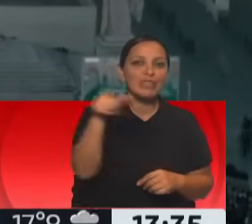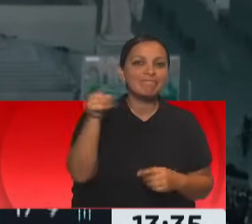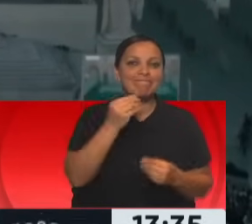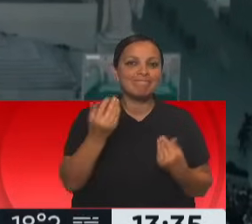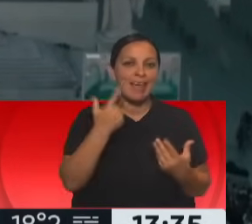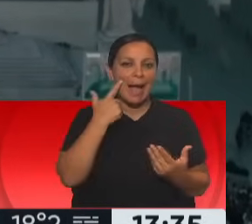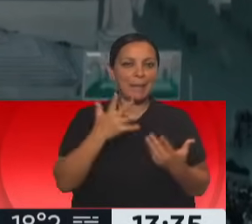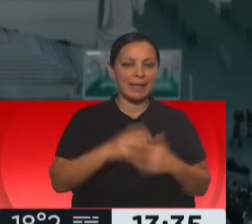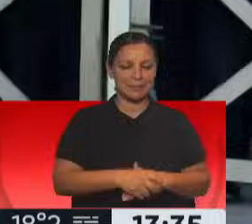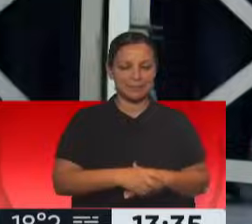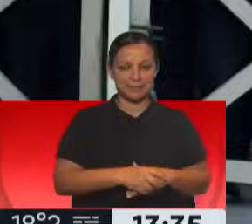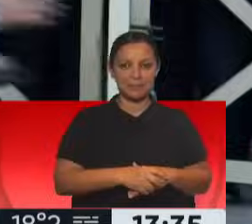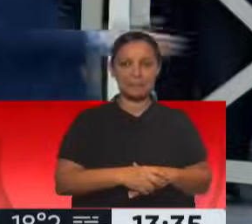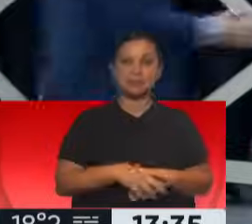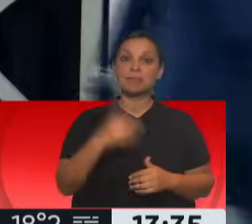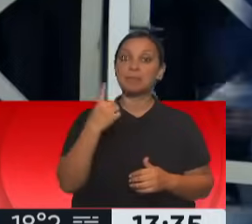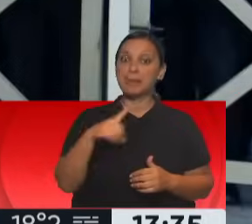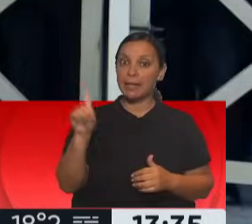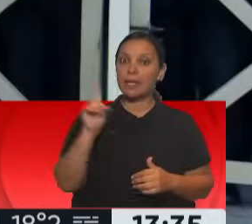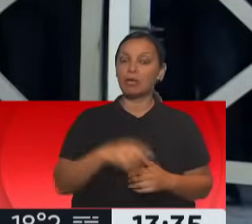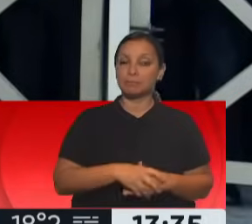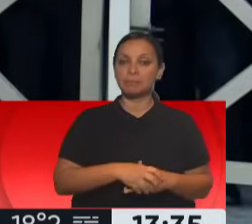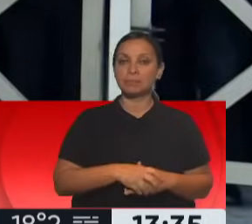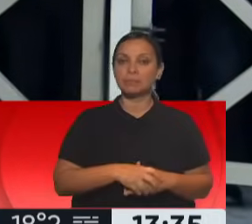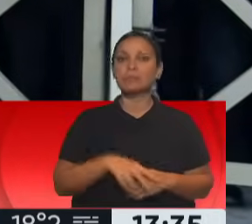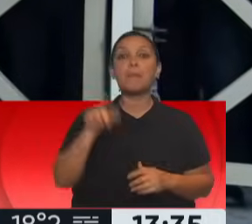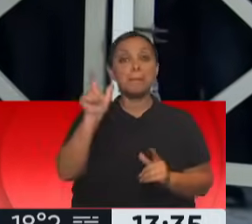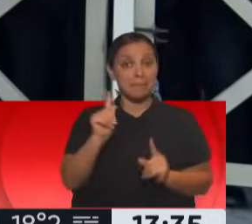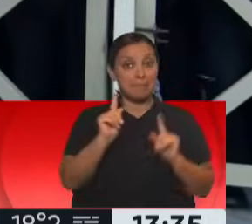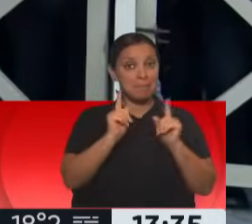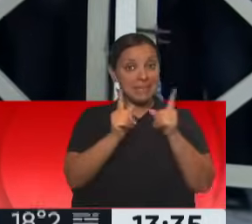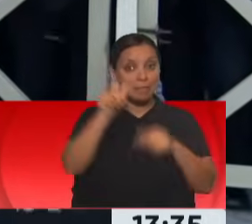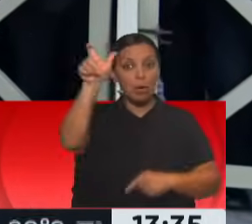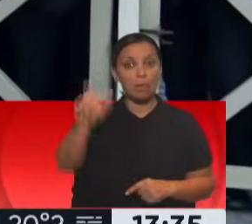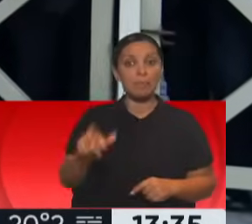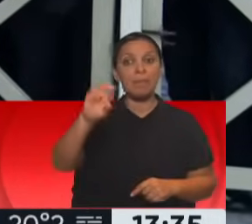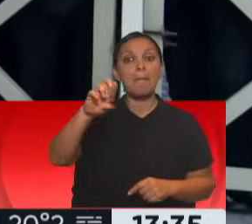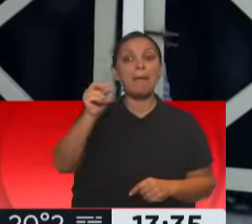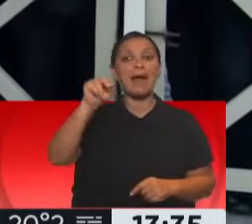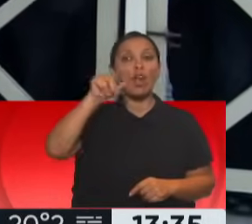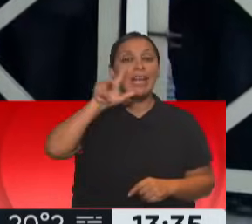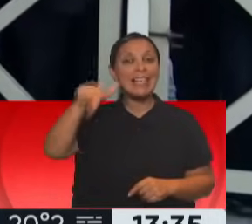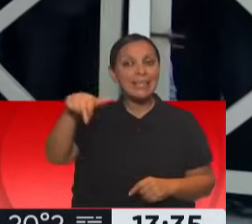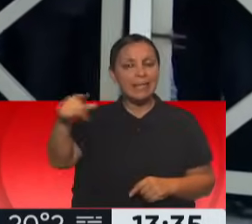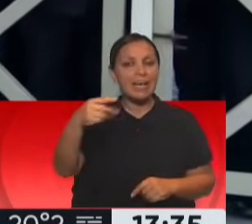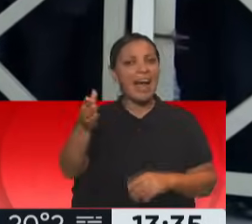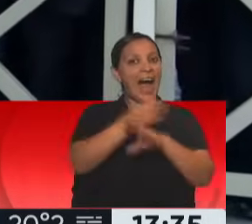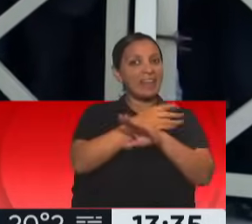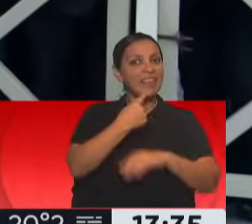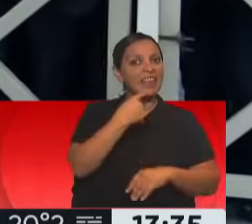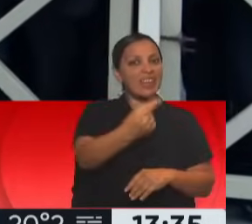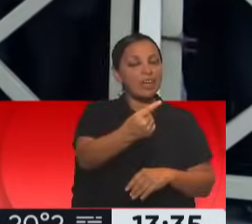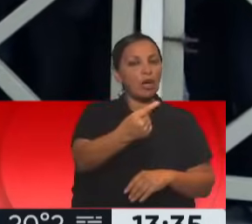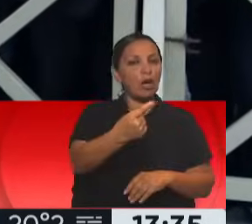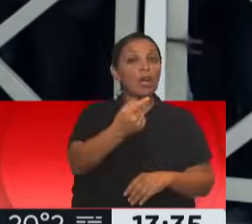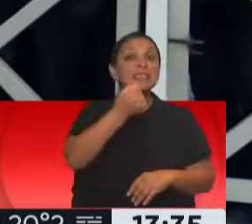Pero él, atención, él ya dijo que, y en estas cosas, viste, hay que creer un poquito en lo que ha